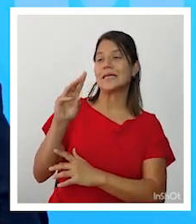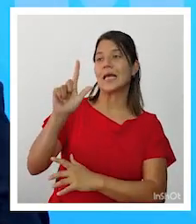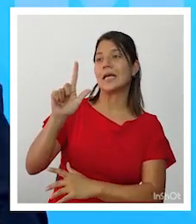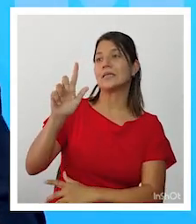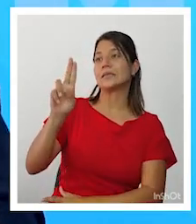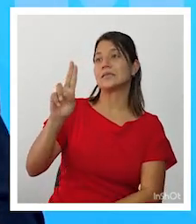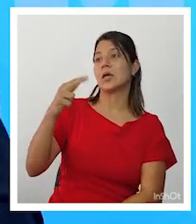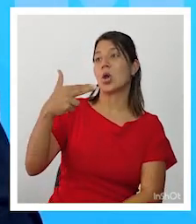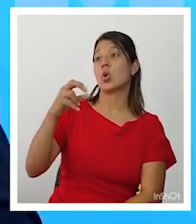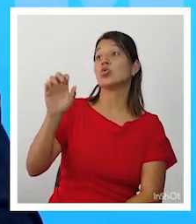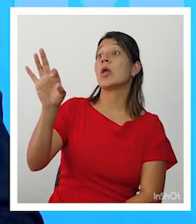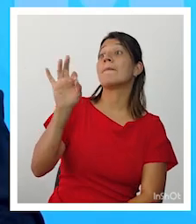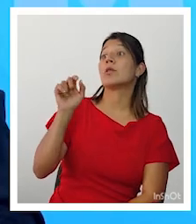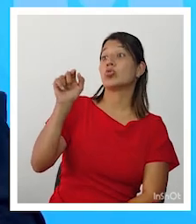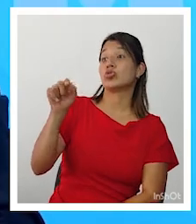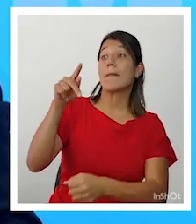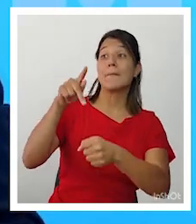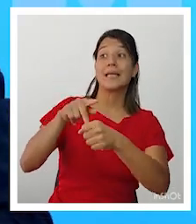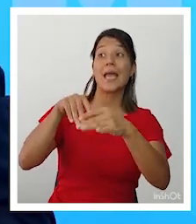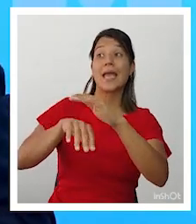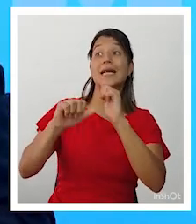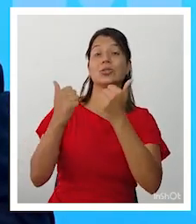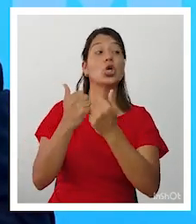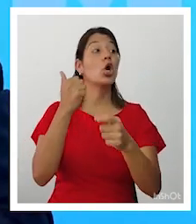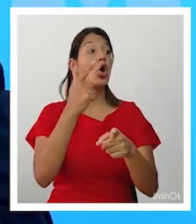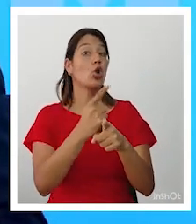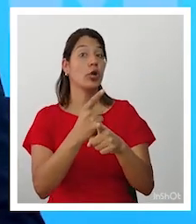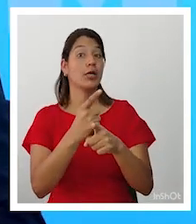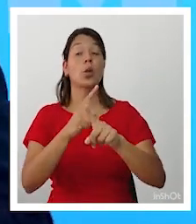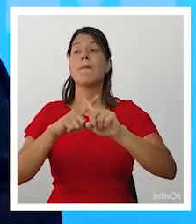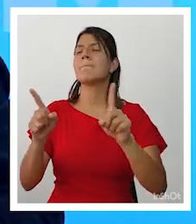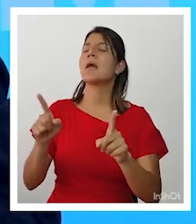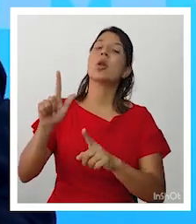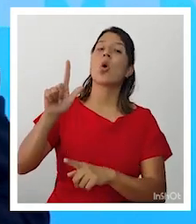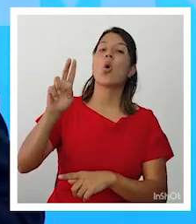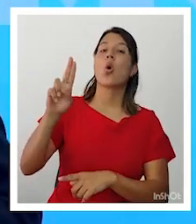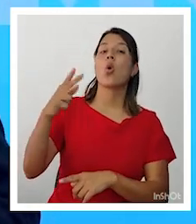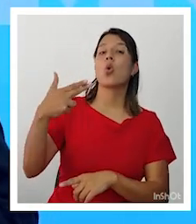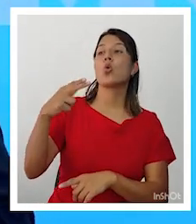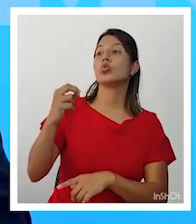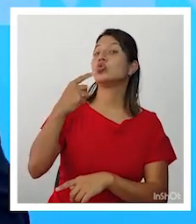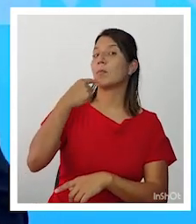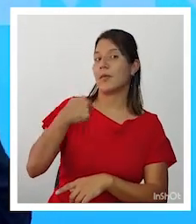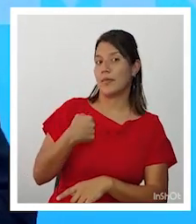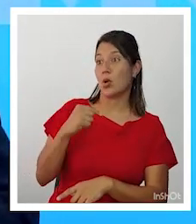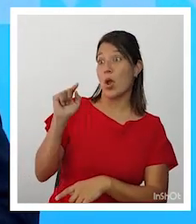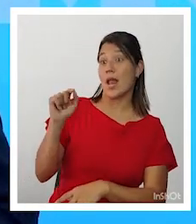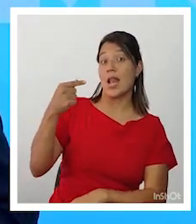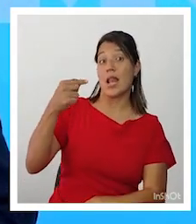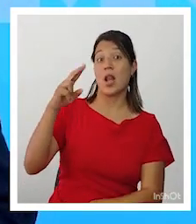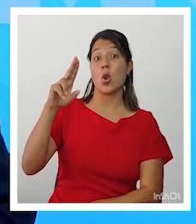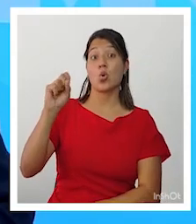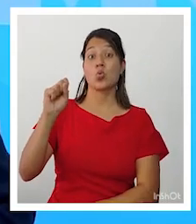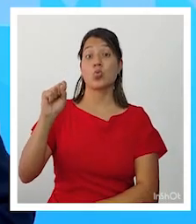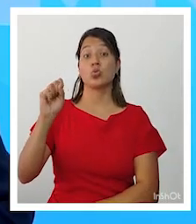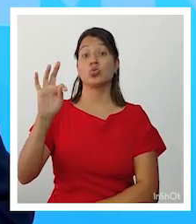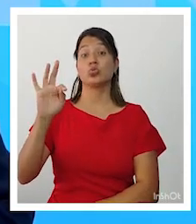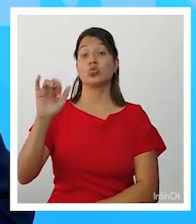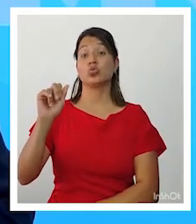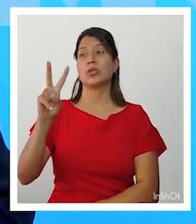participar en la asociación. Correcto. Pero Lucho me decía, Luis Gustavo estaba entre 4 paredes.